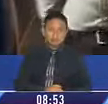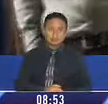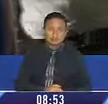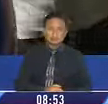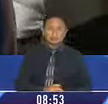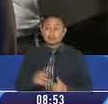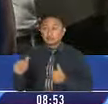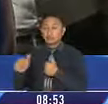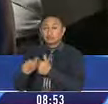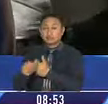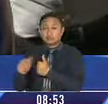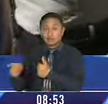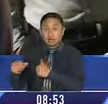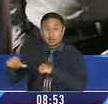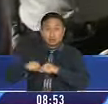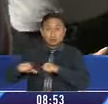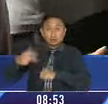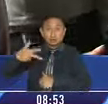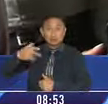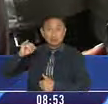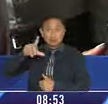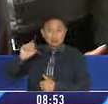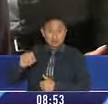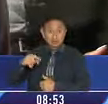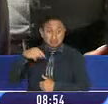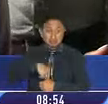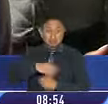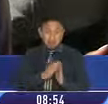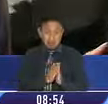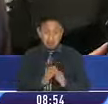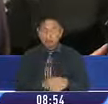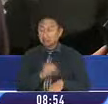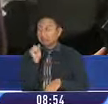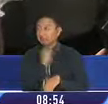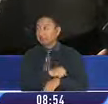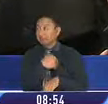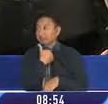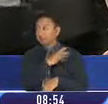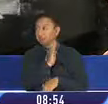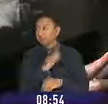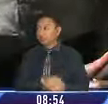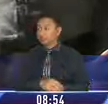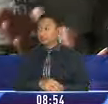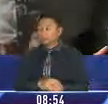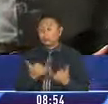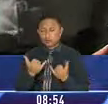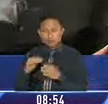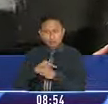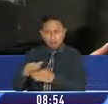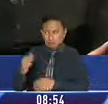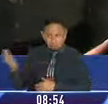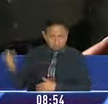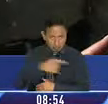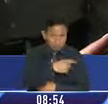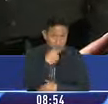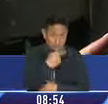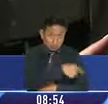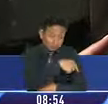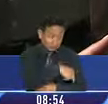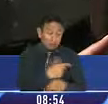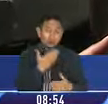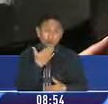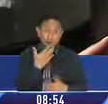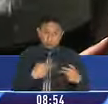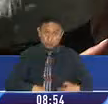a menos de un kilómetro y han hecho caso omiso a nuestras solicitudes. Y les invitamos a que vengan, a que palpen cómo vivimos